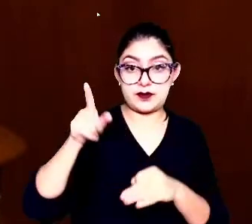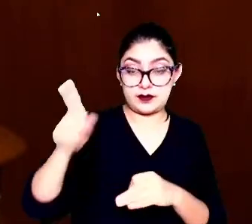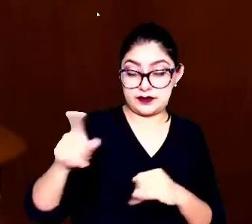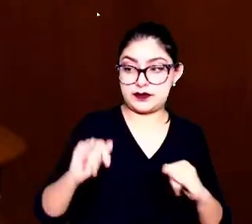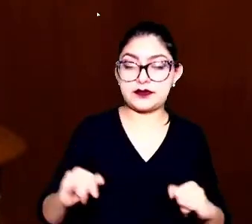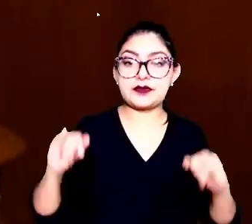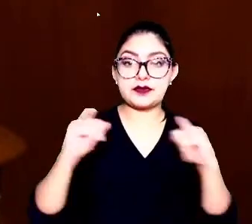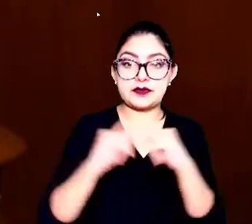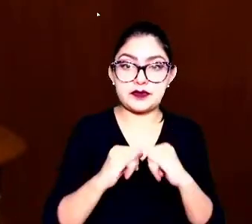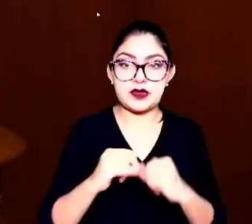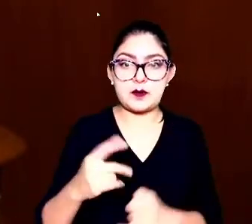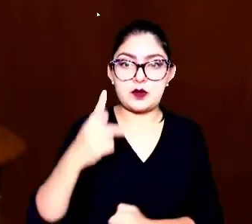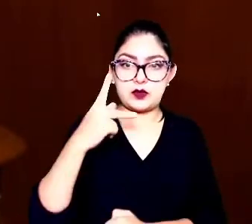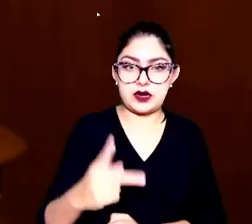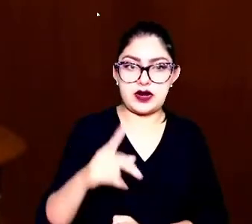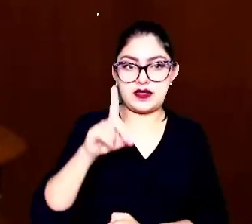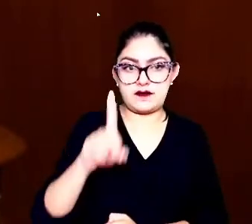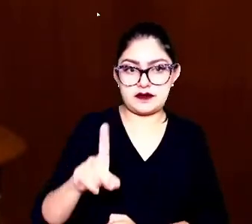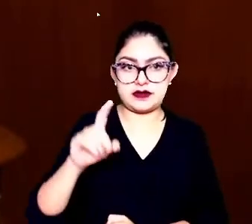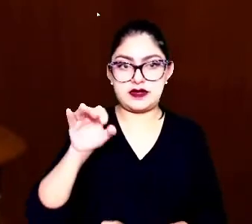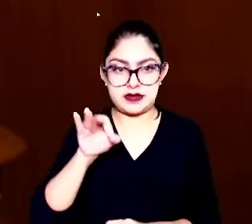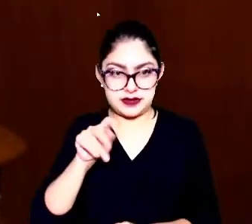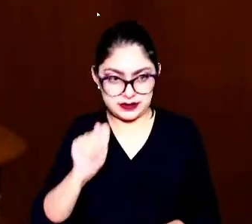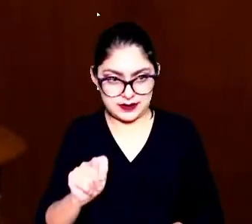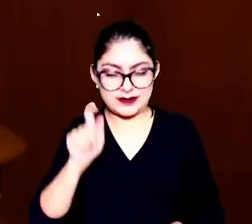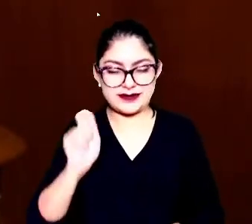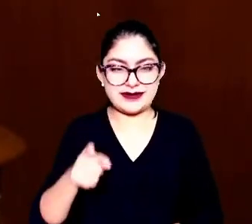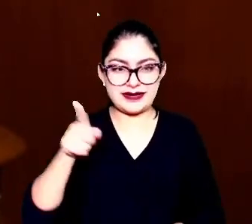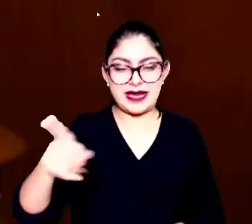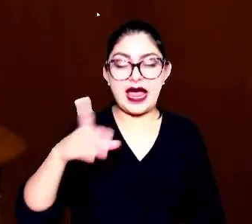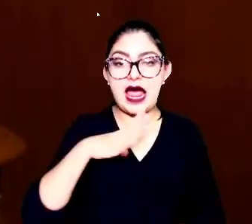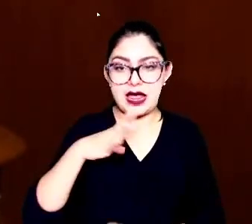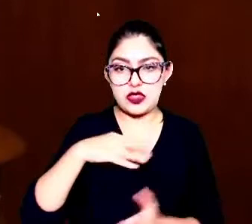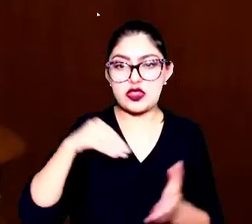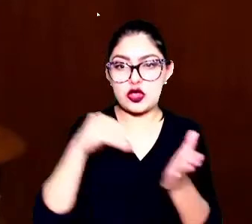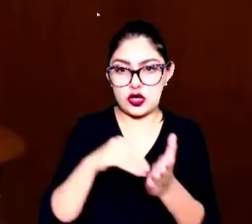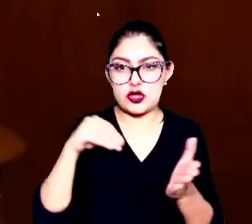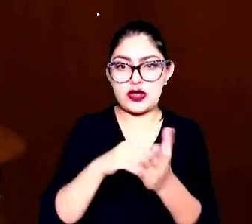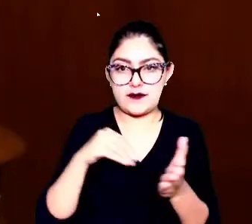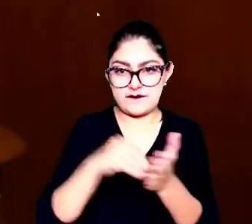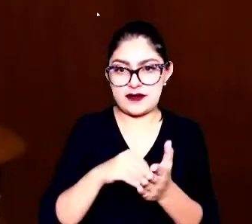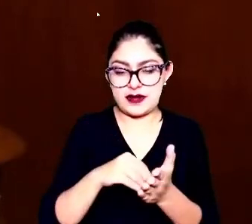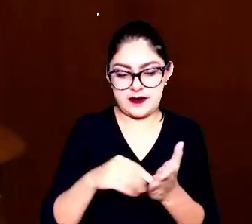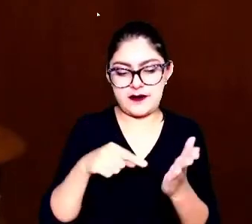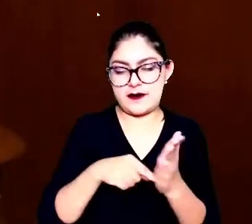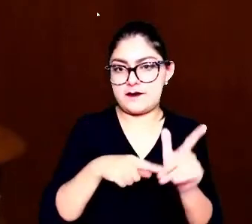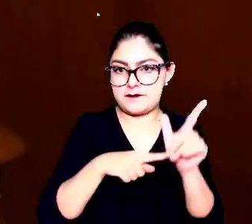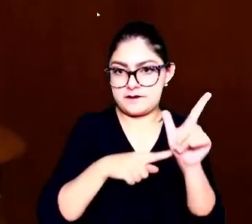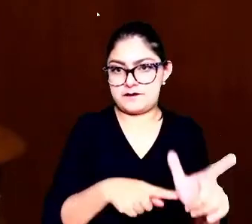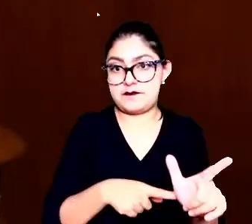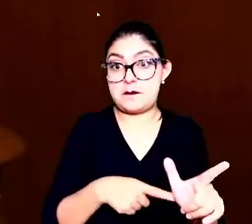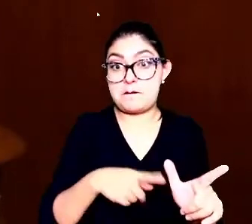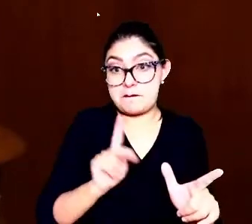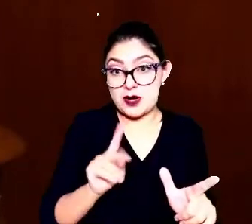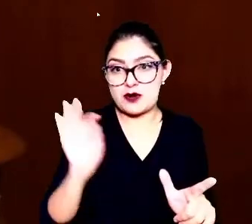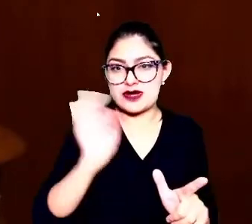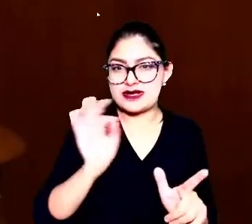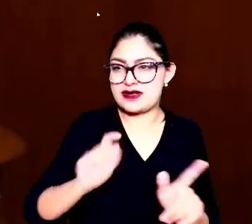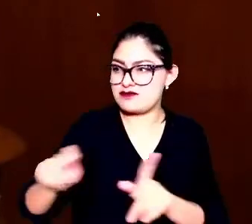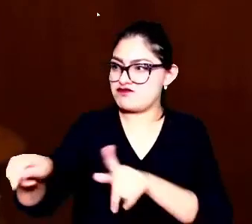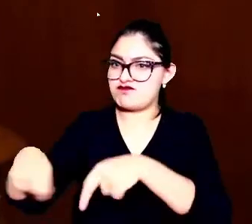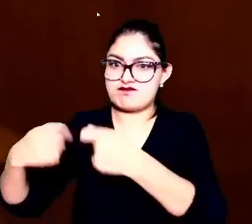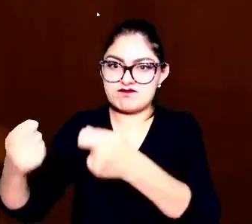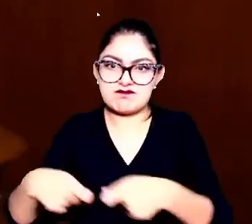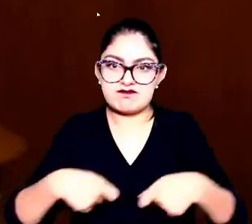en el Estado de México Siguen vigentes sin embargo para evitar la duplicidad de funciones entre ambos